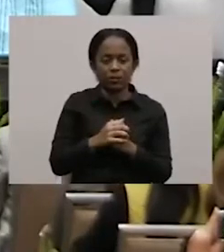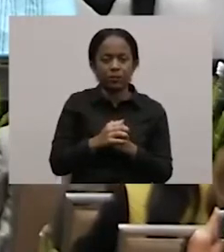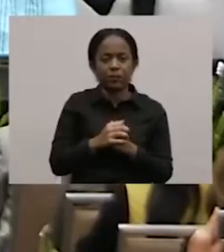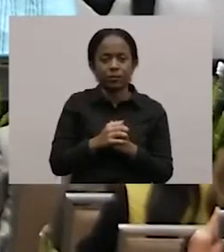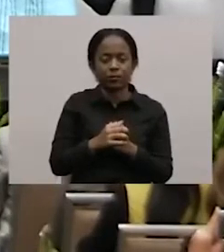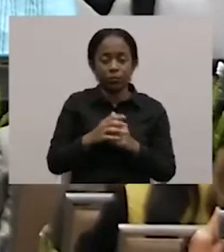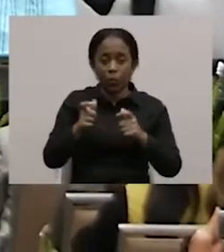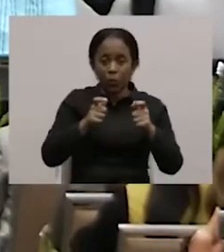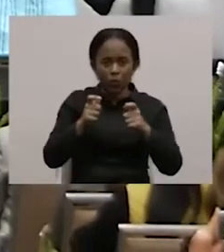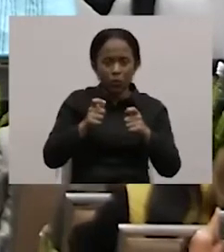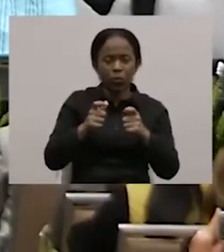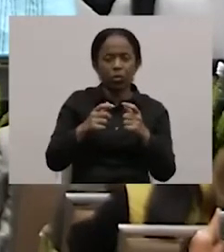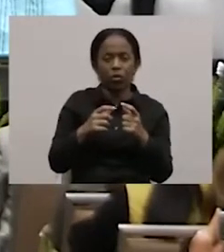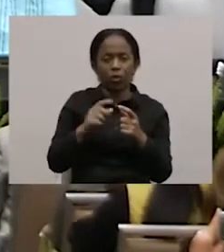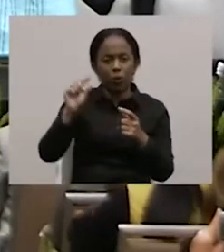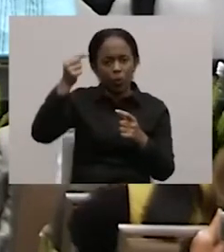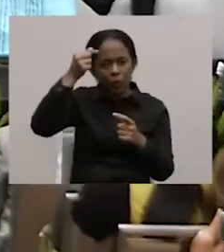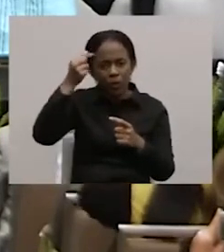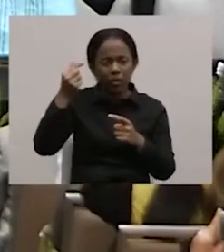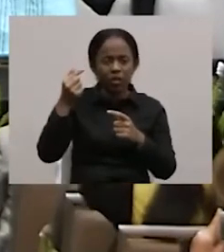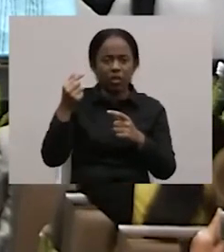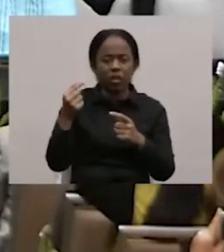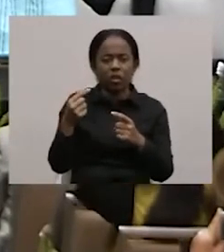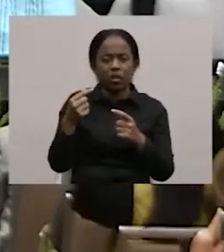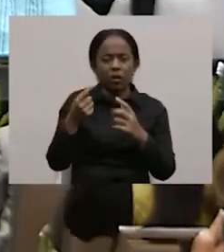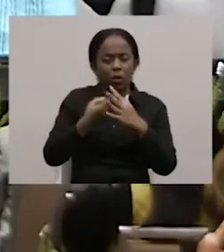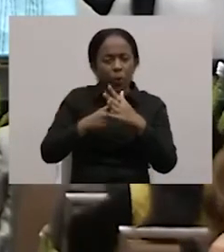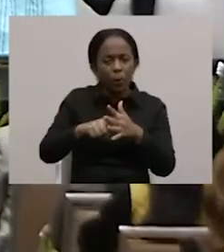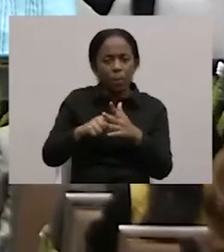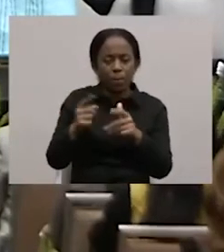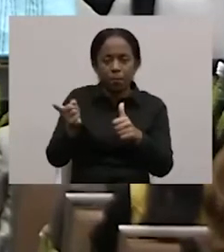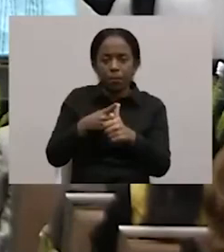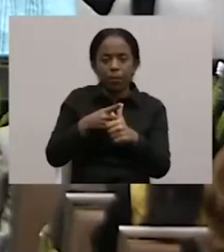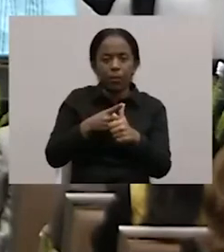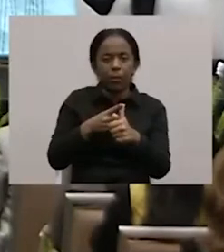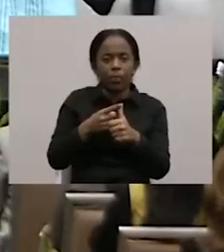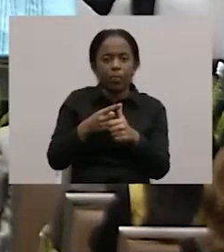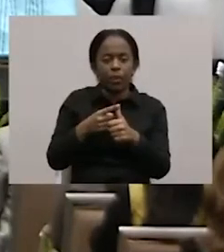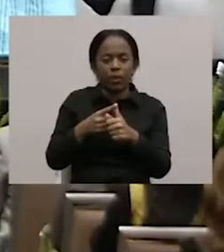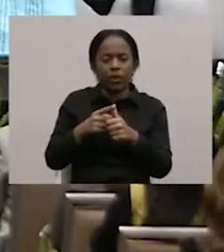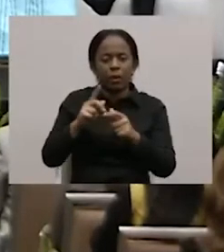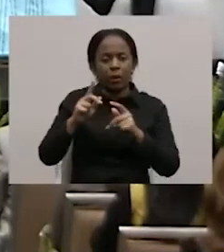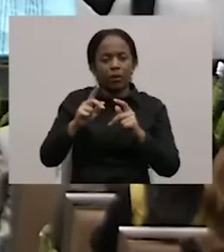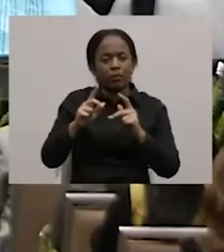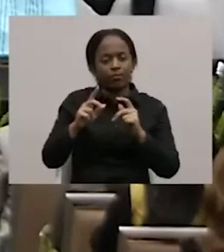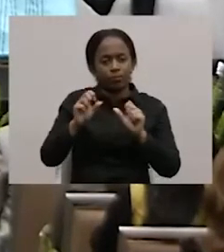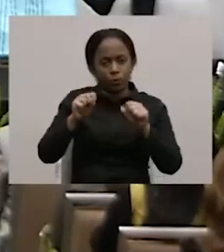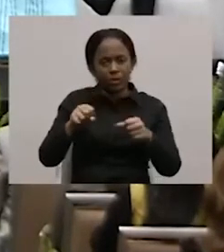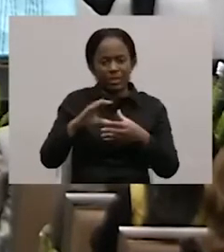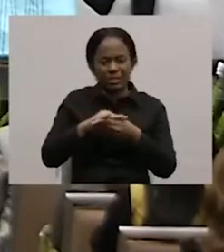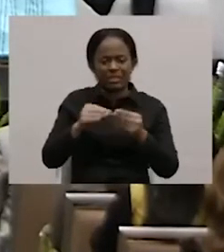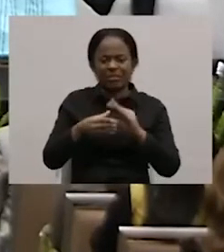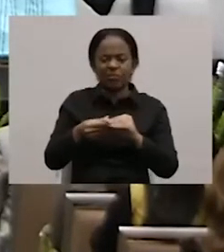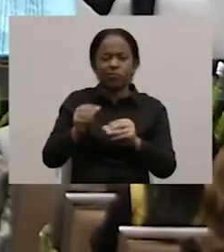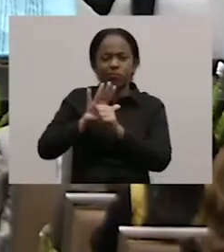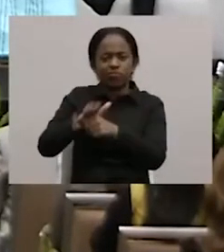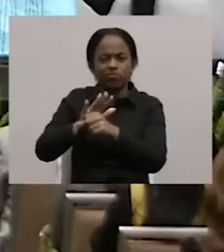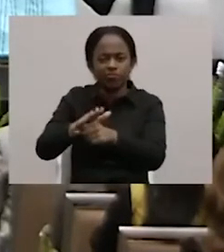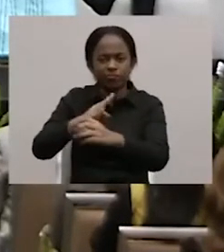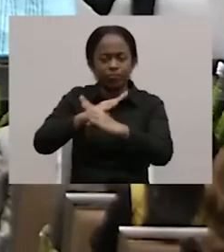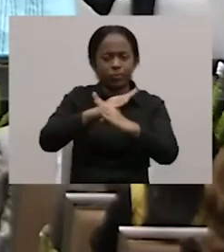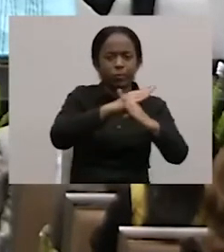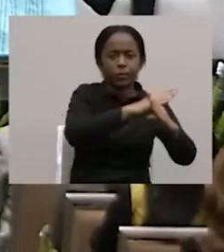control absoluto. Los gobiernos totalitarios comienzan primero cercenando la posibilidad de hablar. La esencia